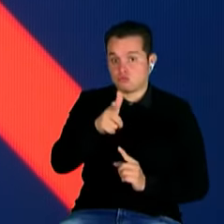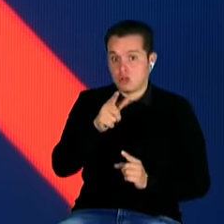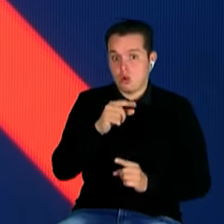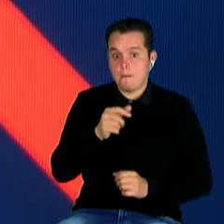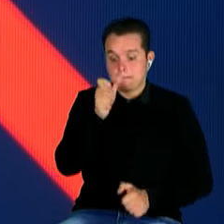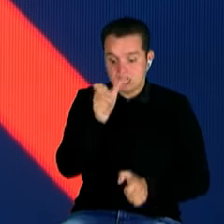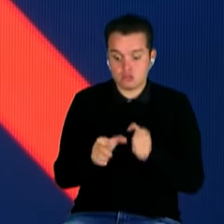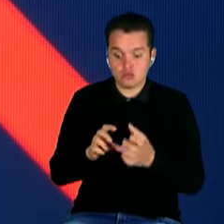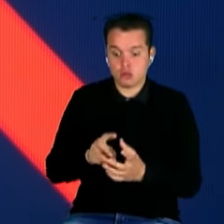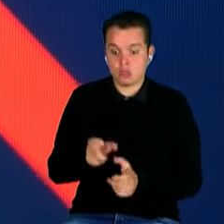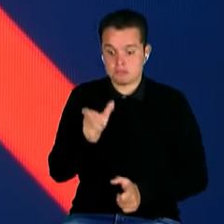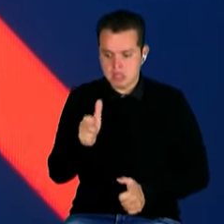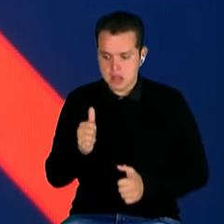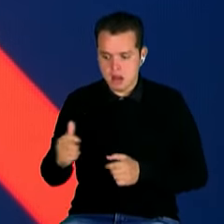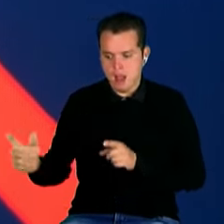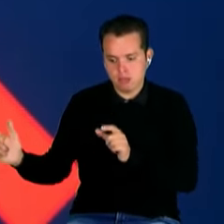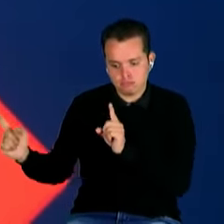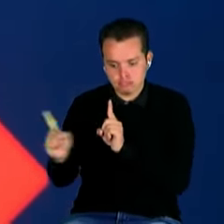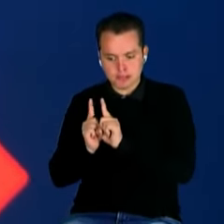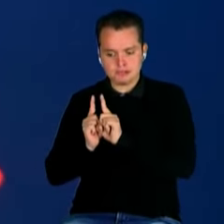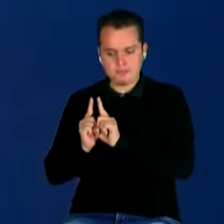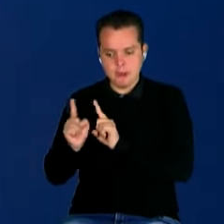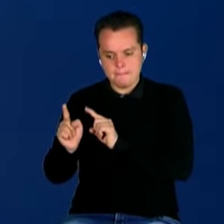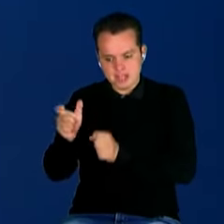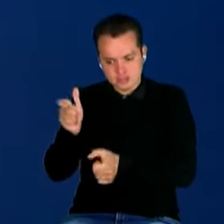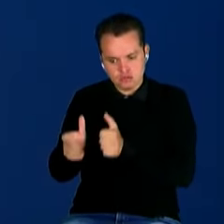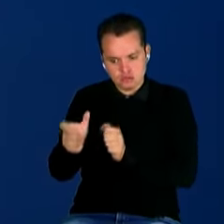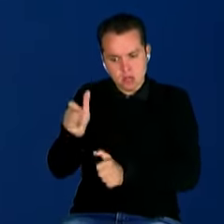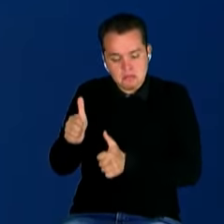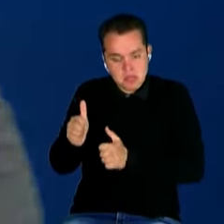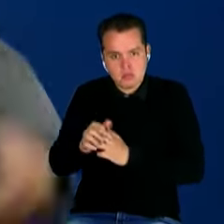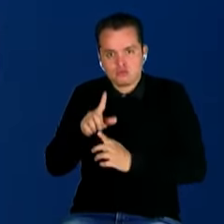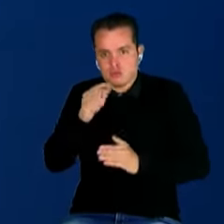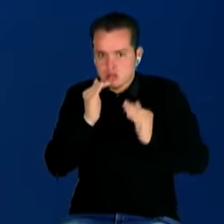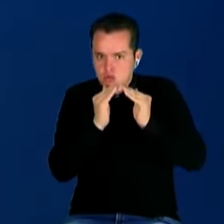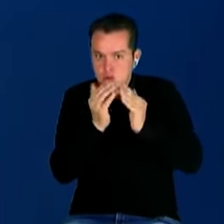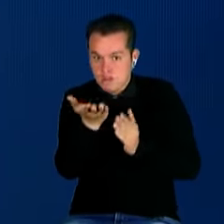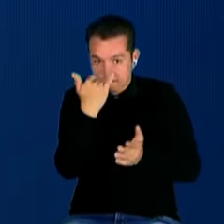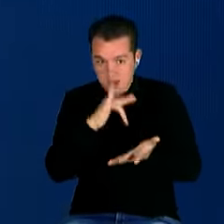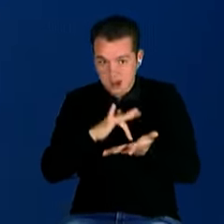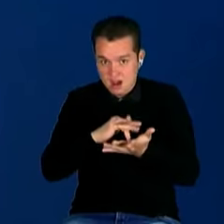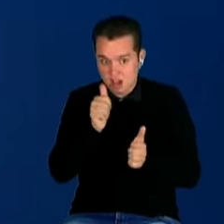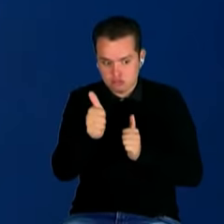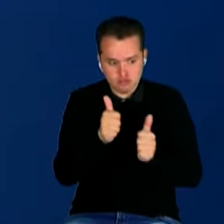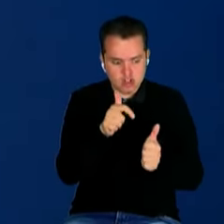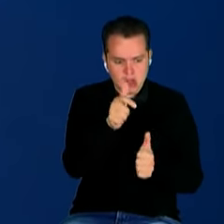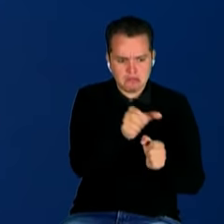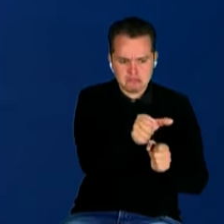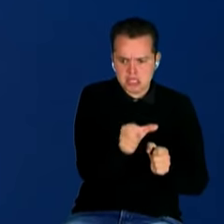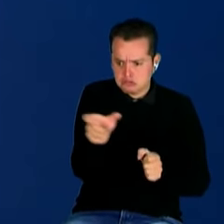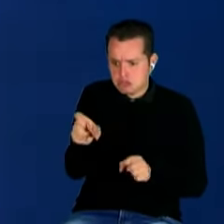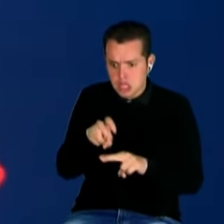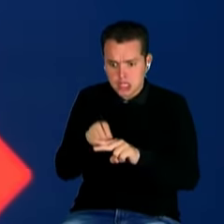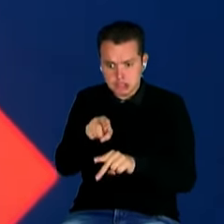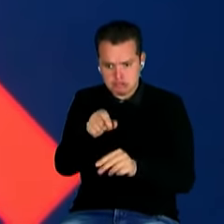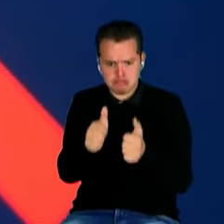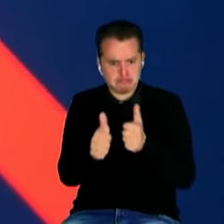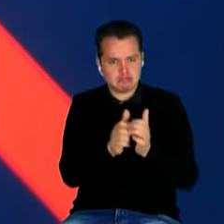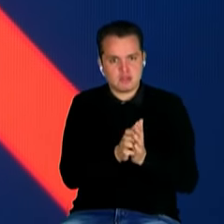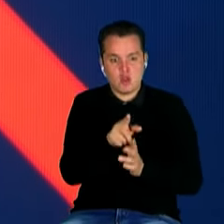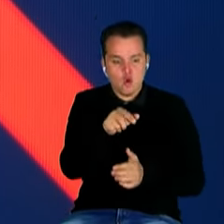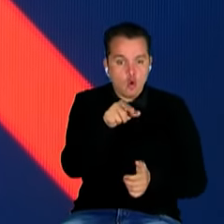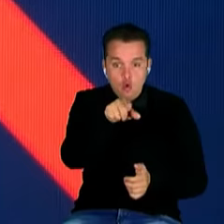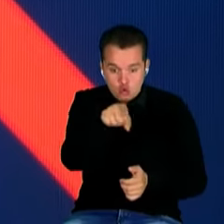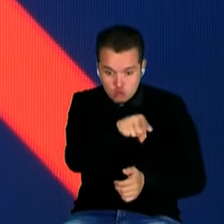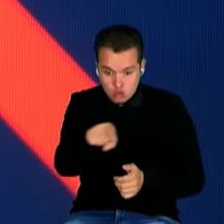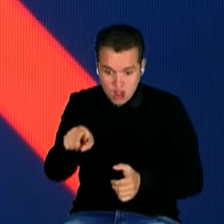gente, péguese a buena gente. Por eso usted que está en su casa, venga a la iglesia, que aquí hay buena gente. Y usted que está acá,